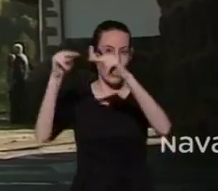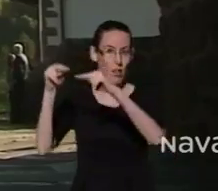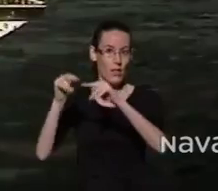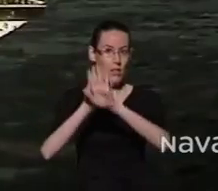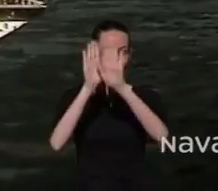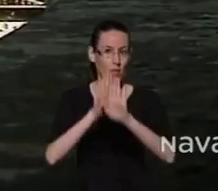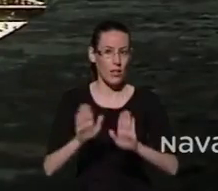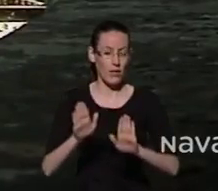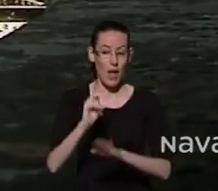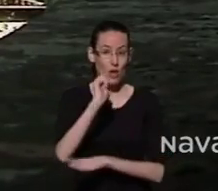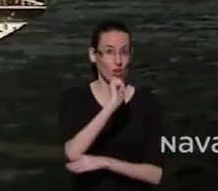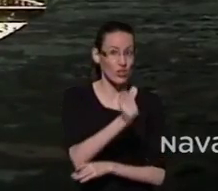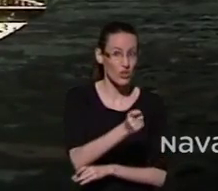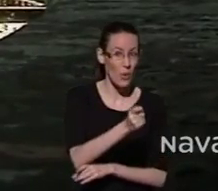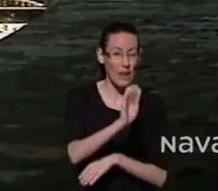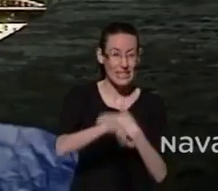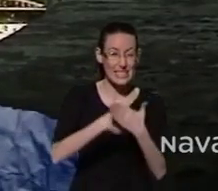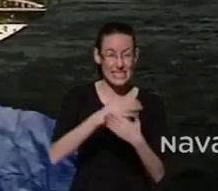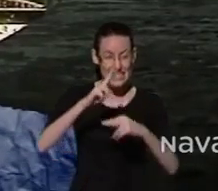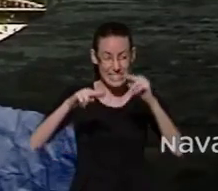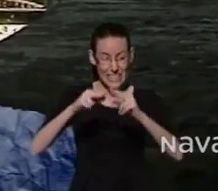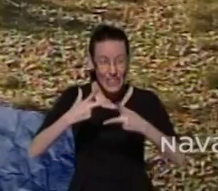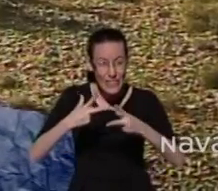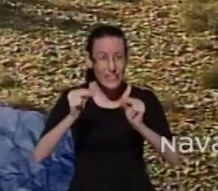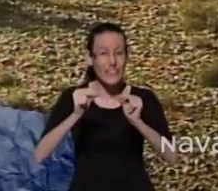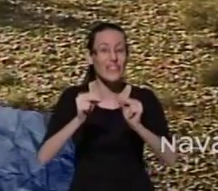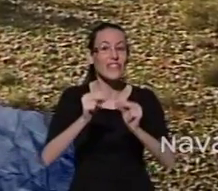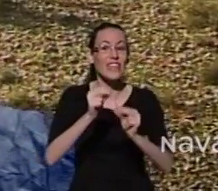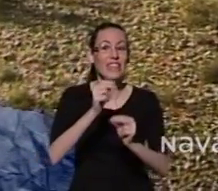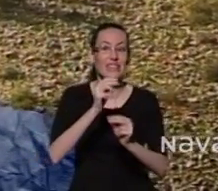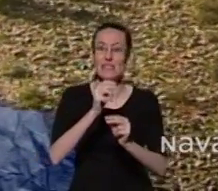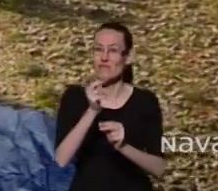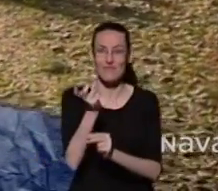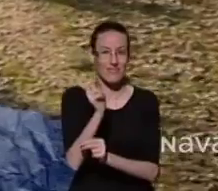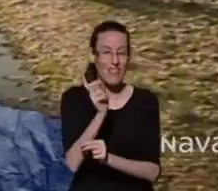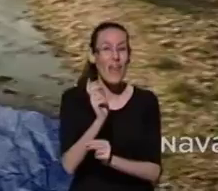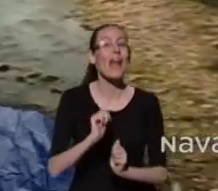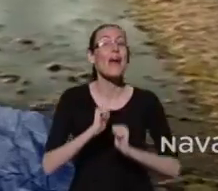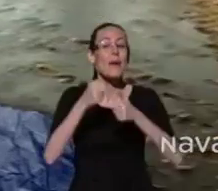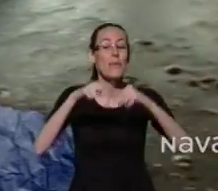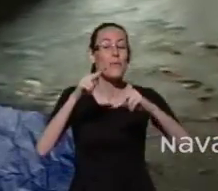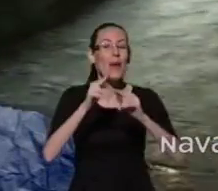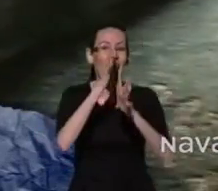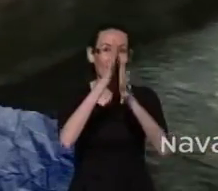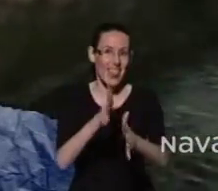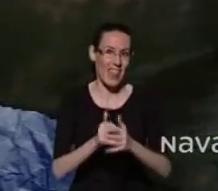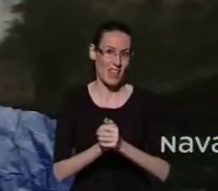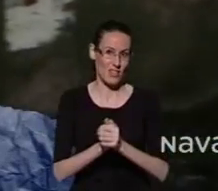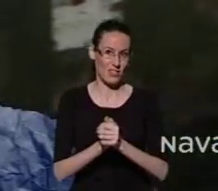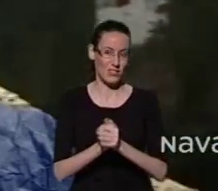que se hizo la subasta, se tardó 10 años en empezar las obras, sí. Sant Esteban,